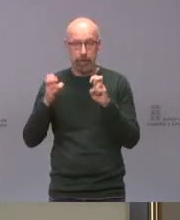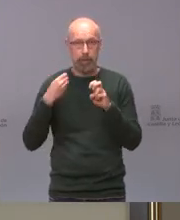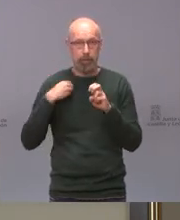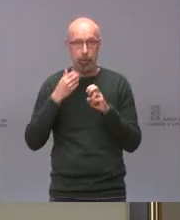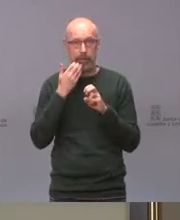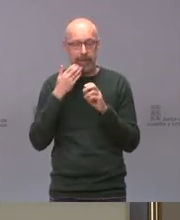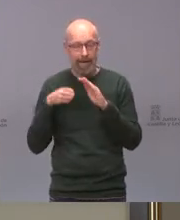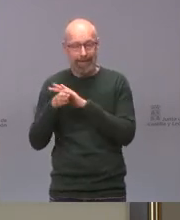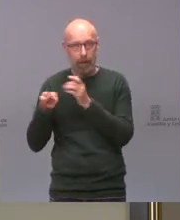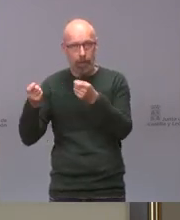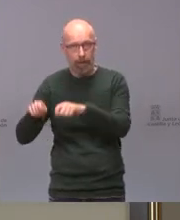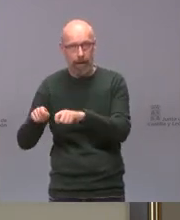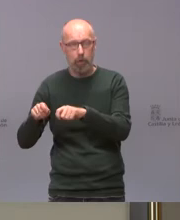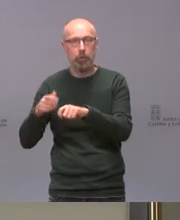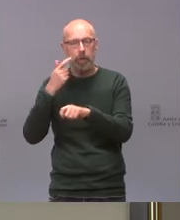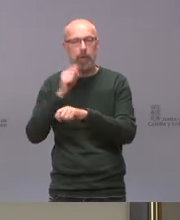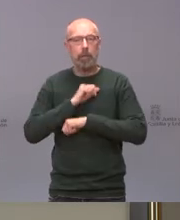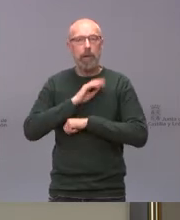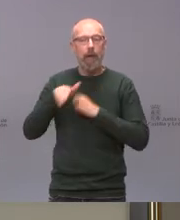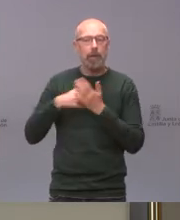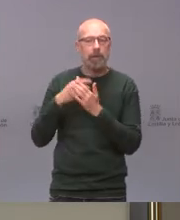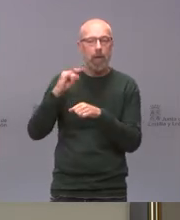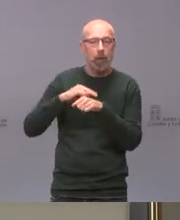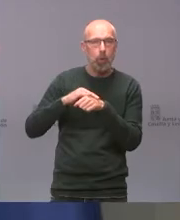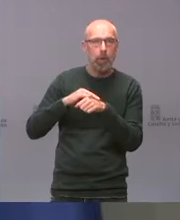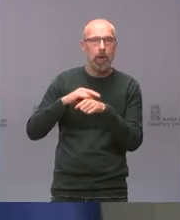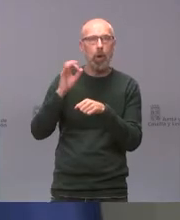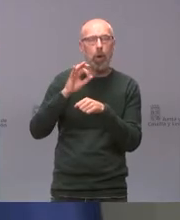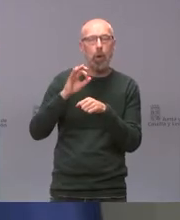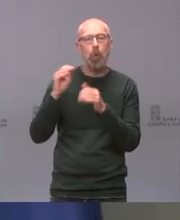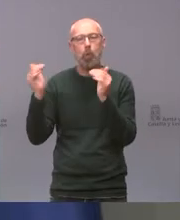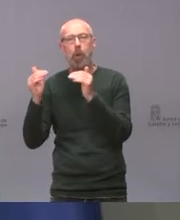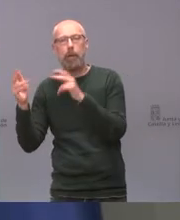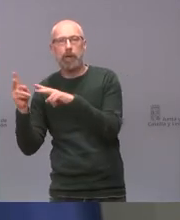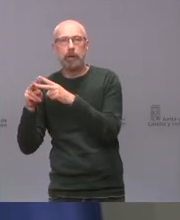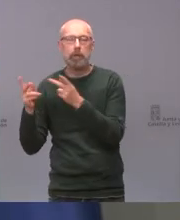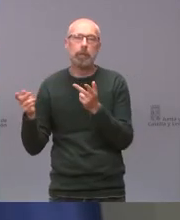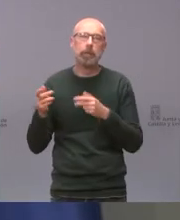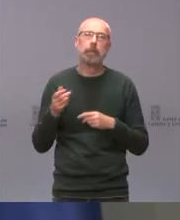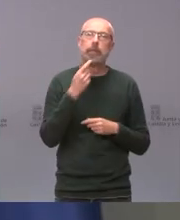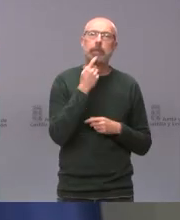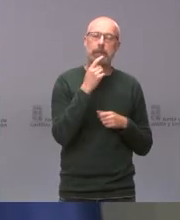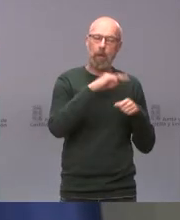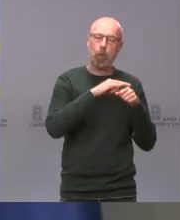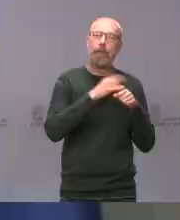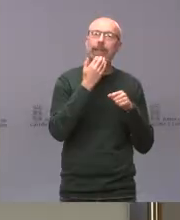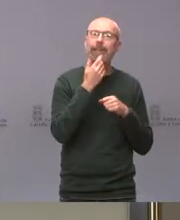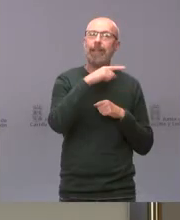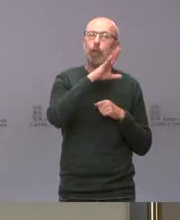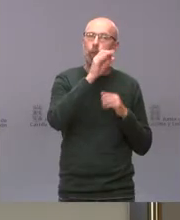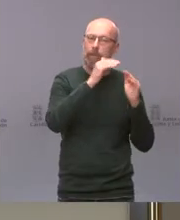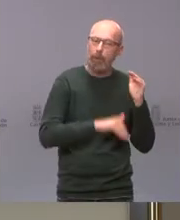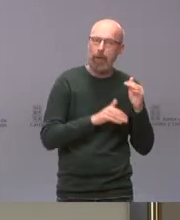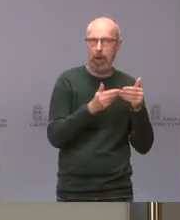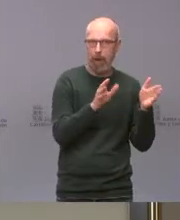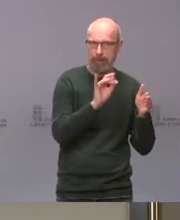se va a actualizar otra vez a la expectativa de lo que pase también el jueves. El lunes aquellos que estén por debajo de 150 saldrán. Perfecto. En cuanto al ocio